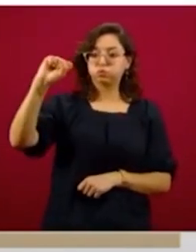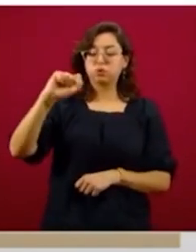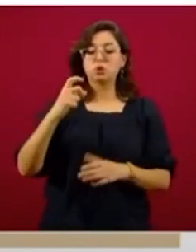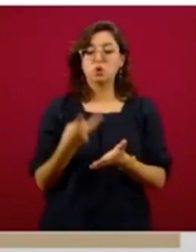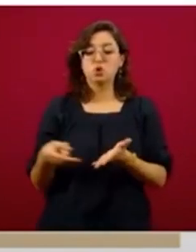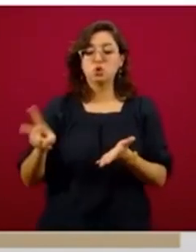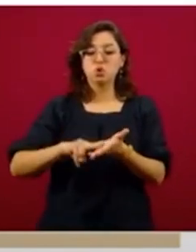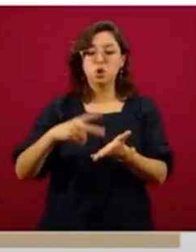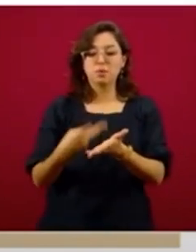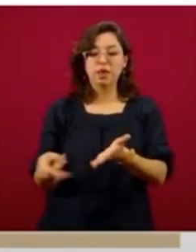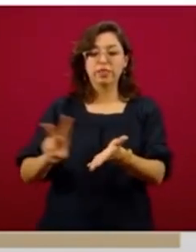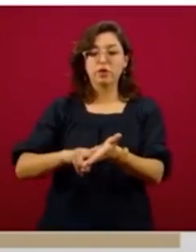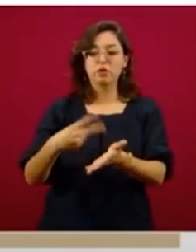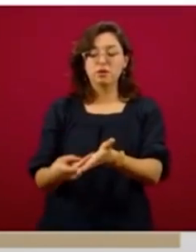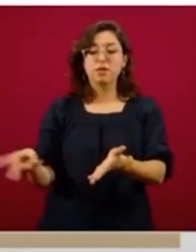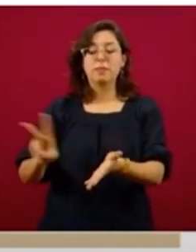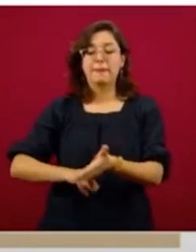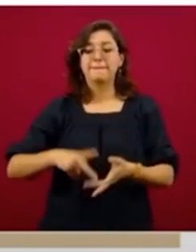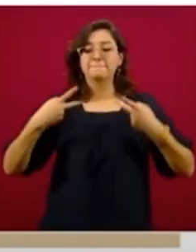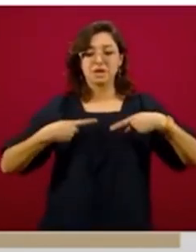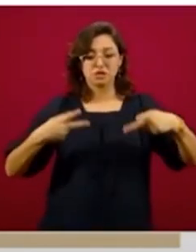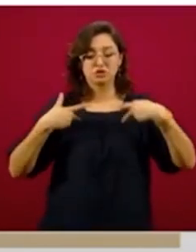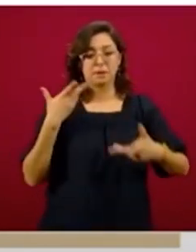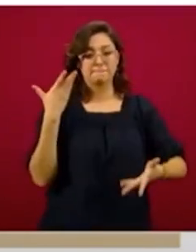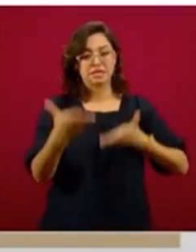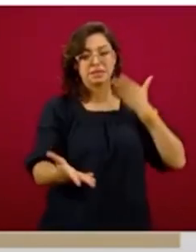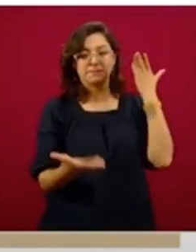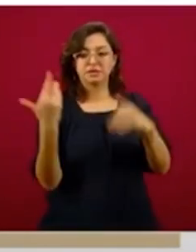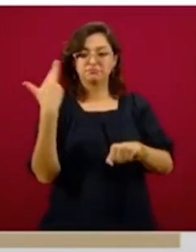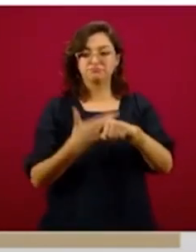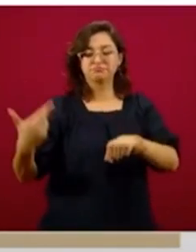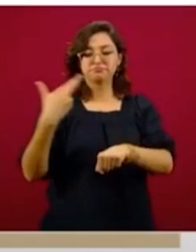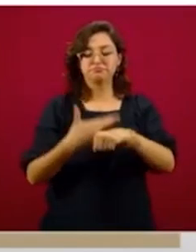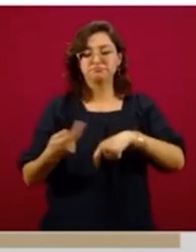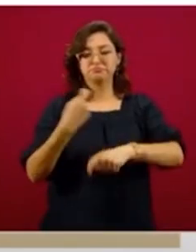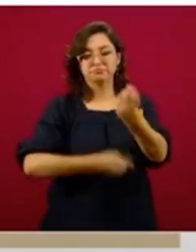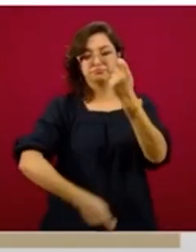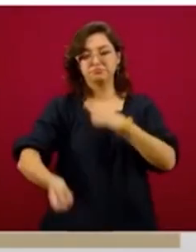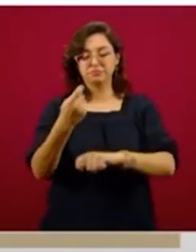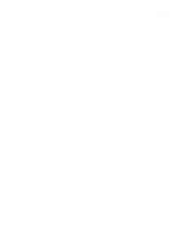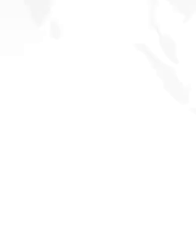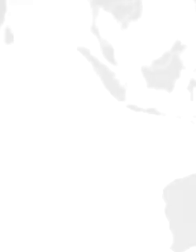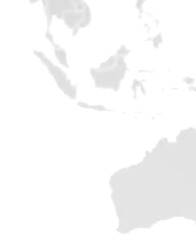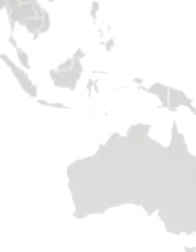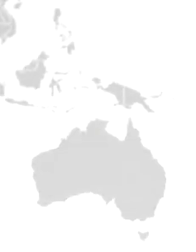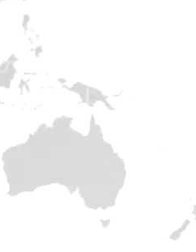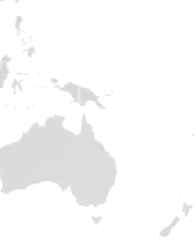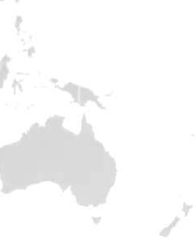semana en estas solicitudes para poder ya recibir su cheque.